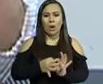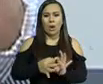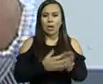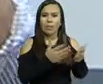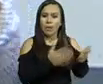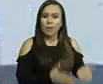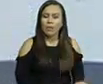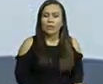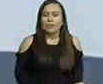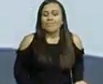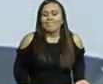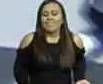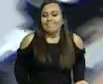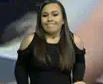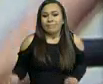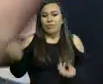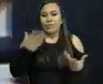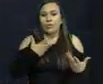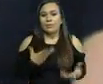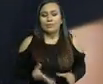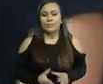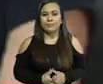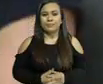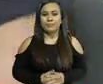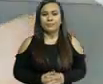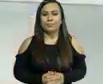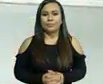informó julio sedes al sabor